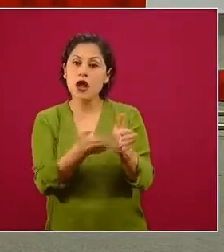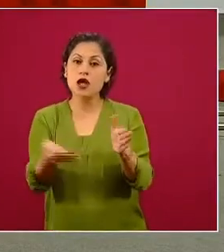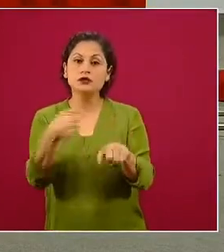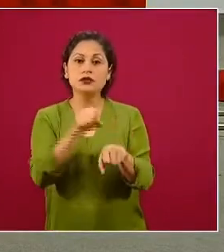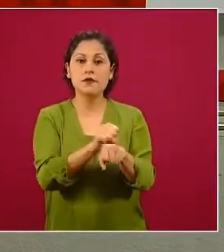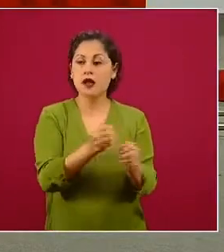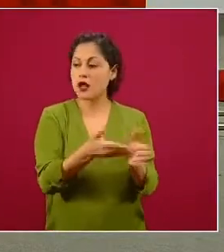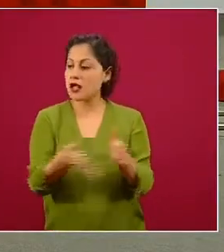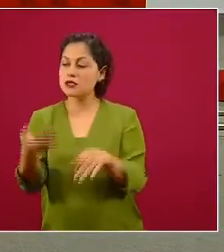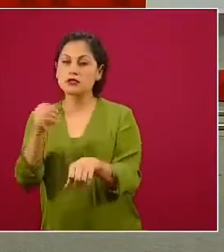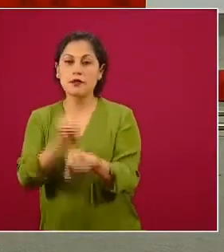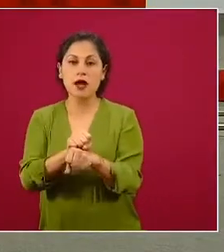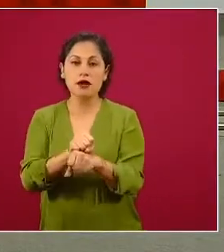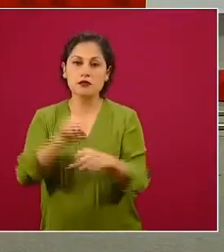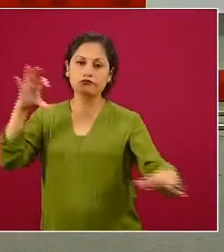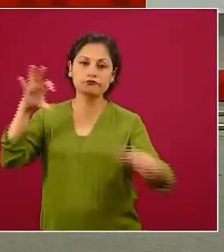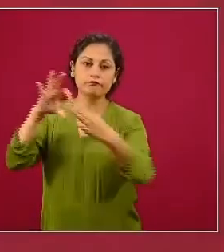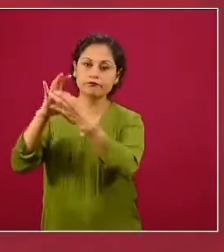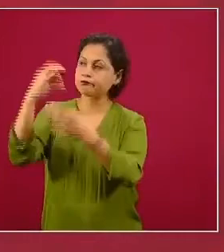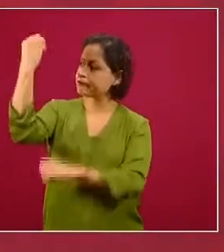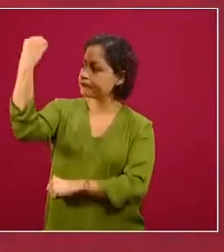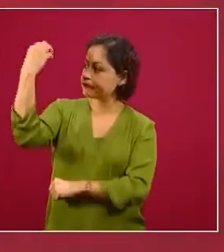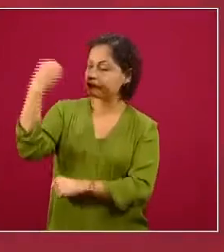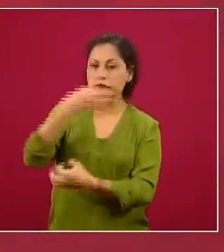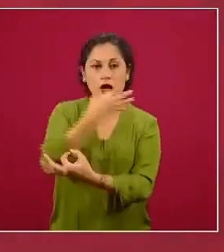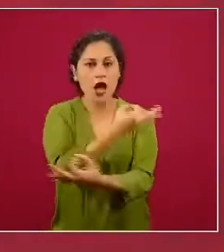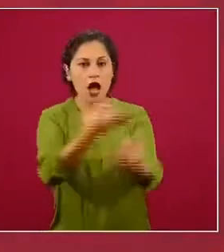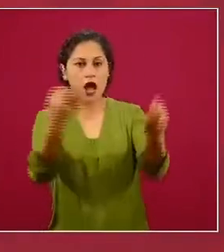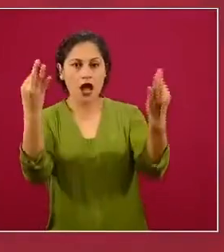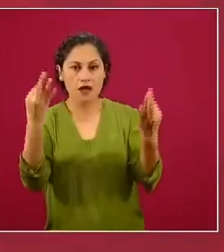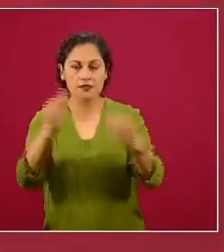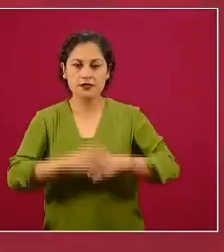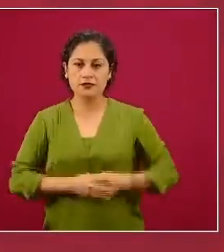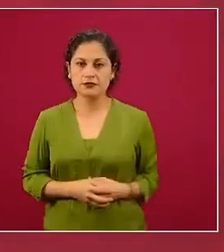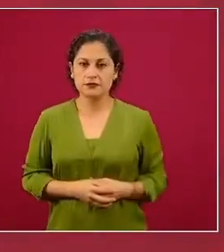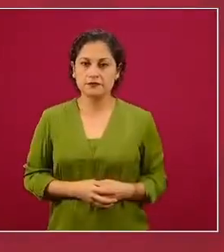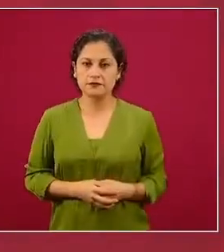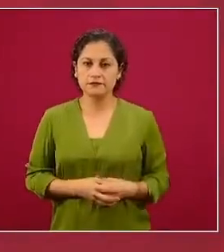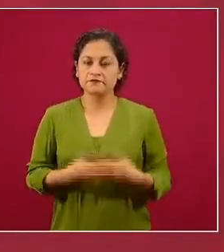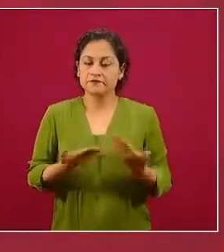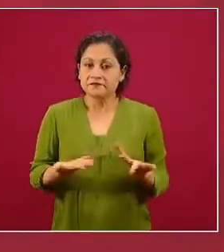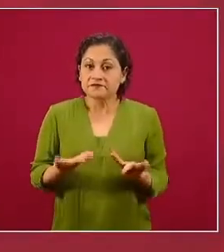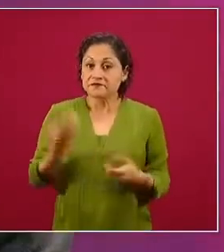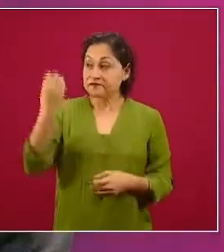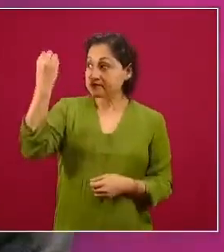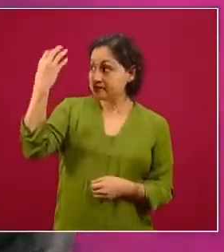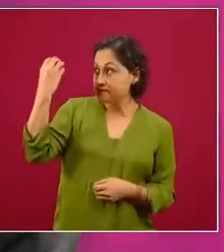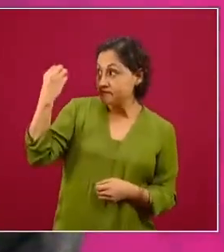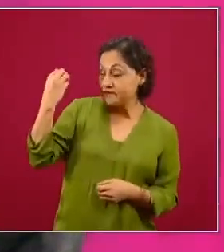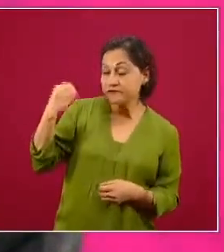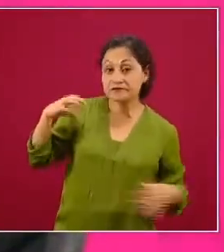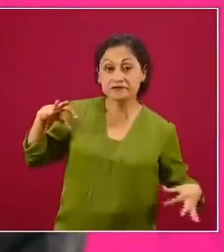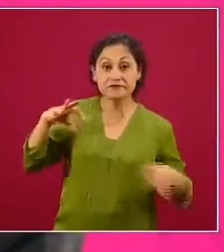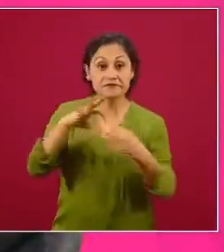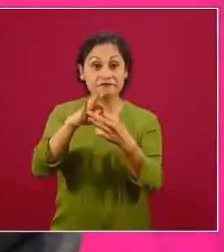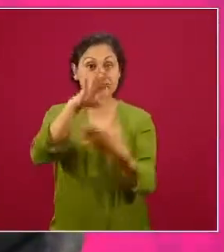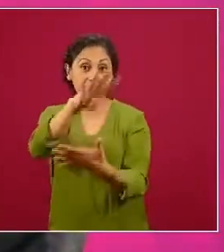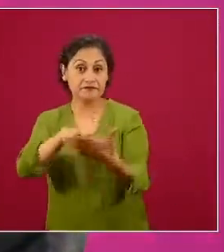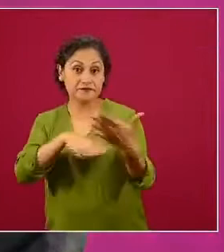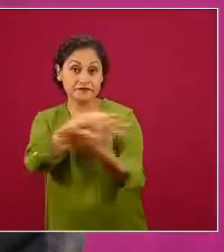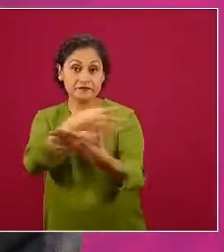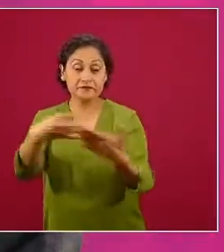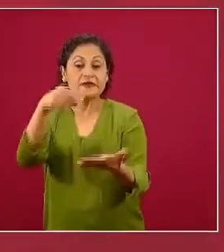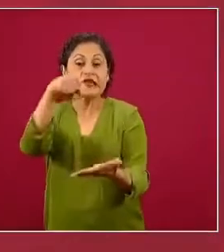cuyos resultados corresponden con X, Y, Z actividades que se pueden abrir o dejar de